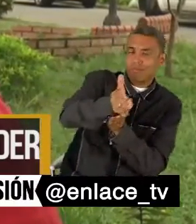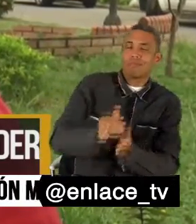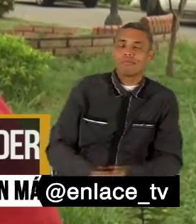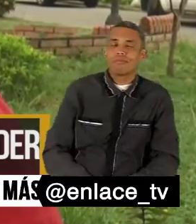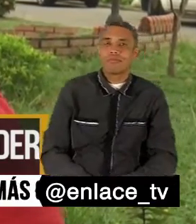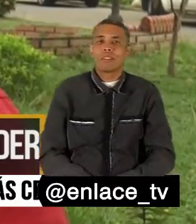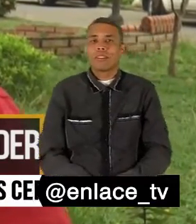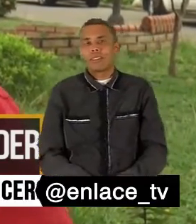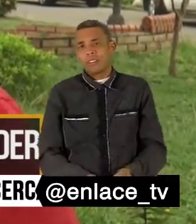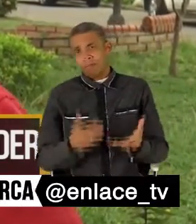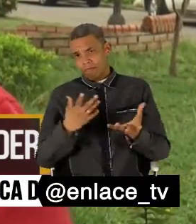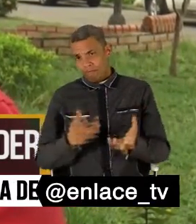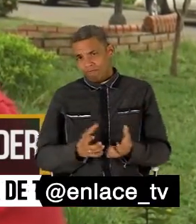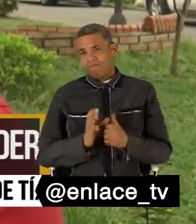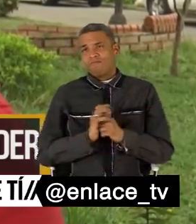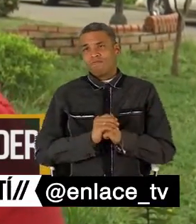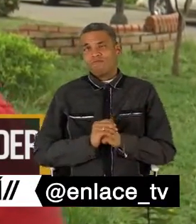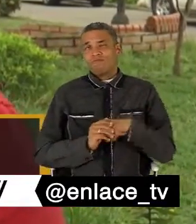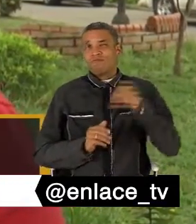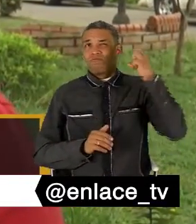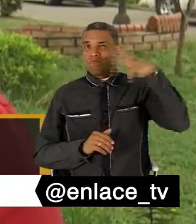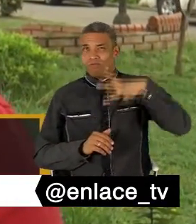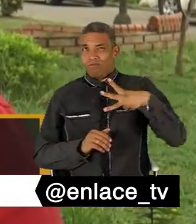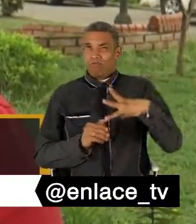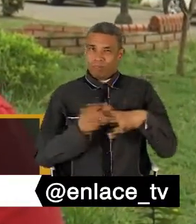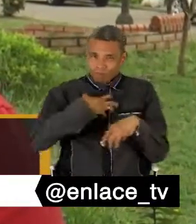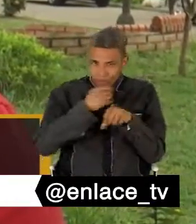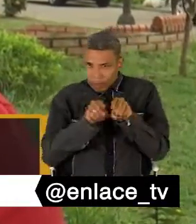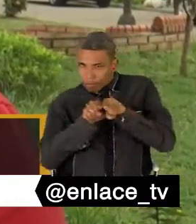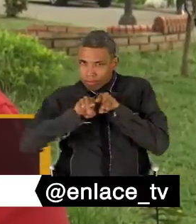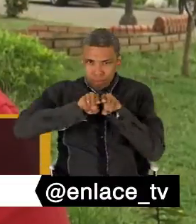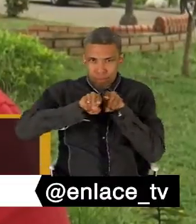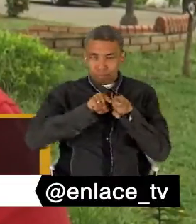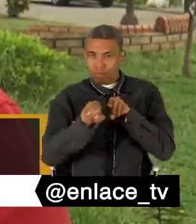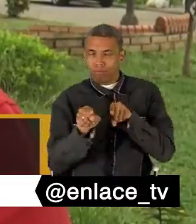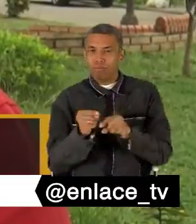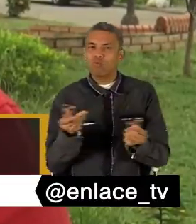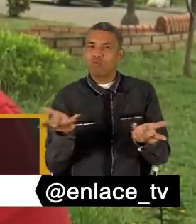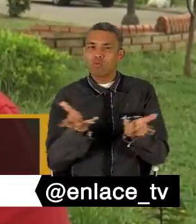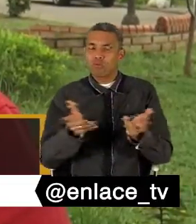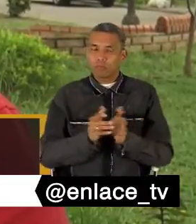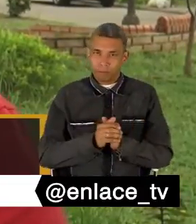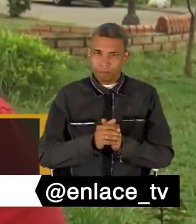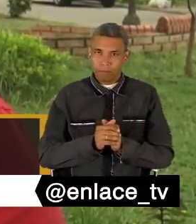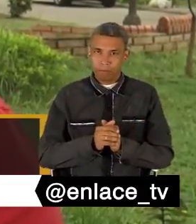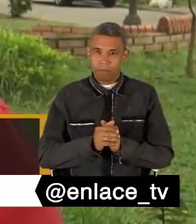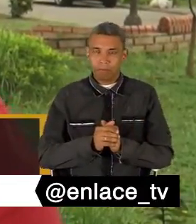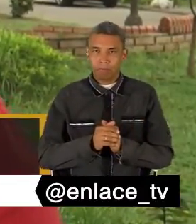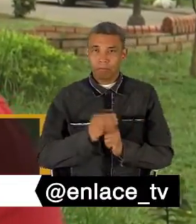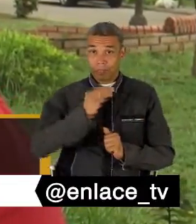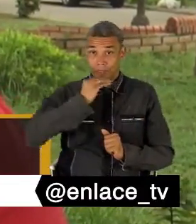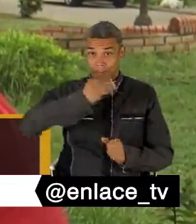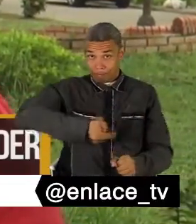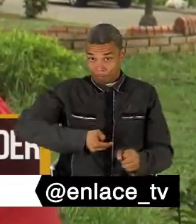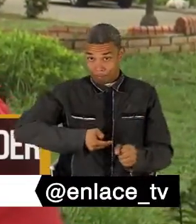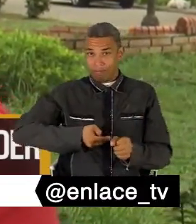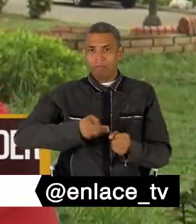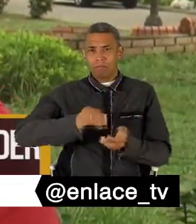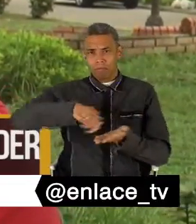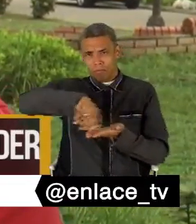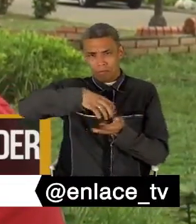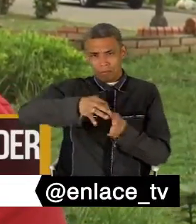buen papel y ir a la tercera válida departamental que se va a realizar en Cimitarra, Santander, e